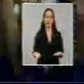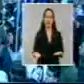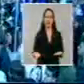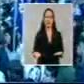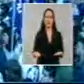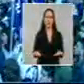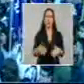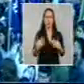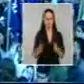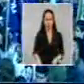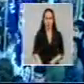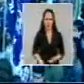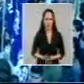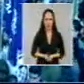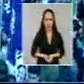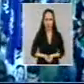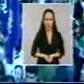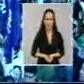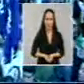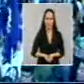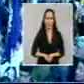Por eso,